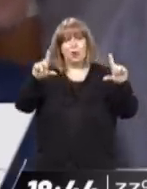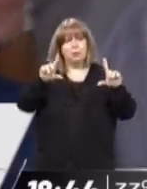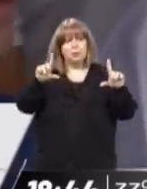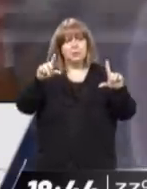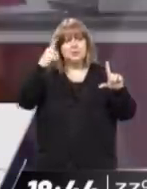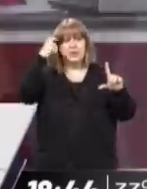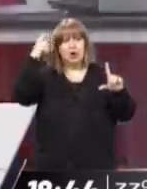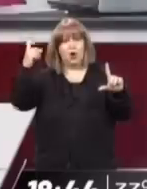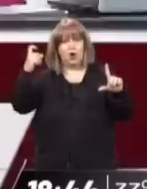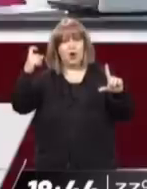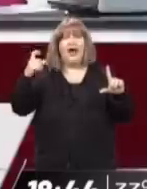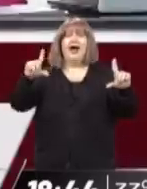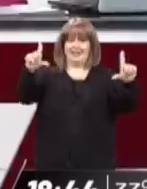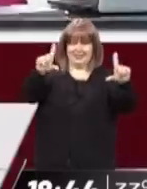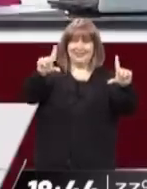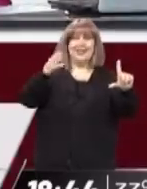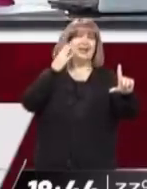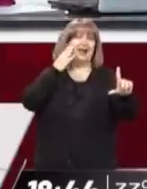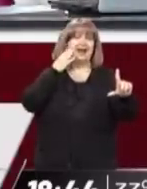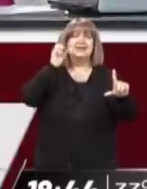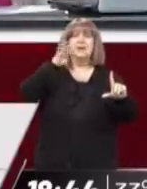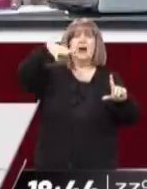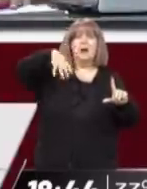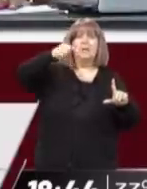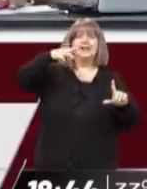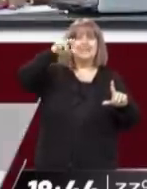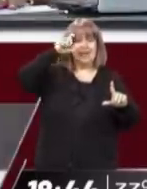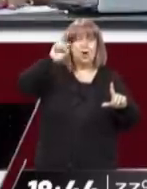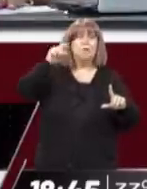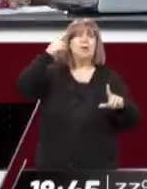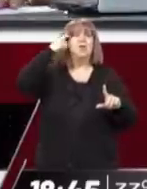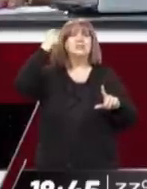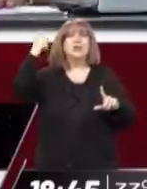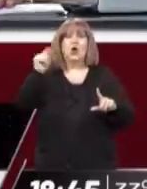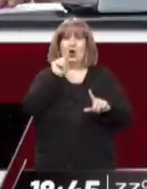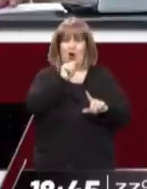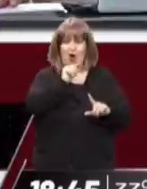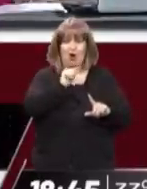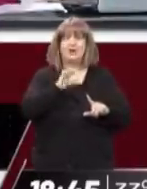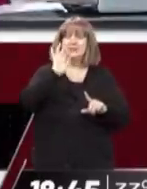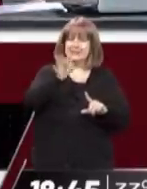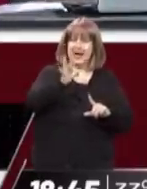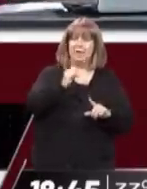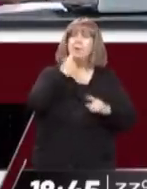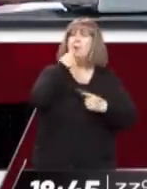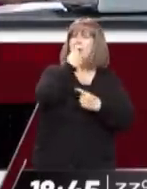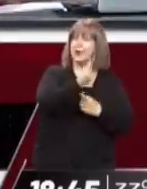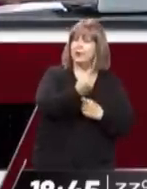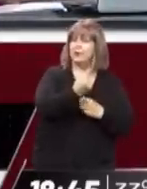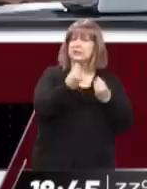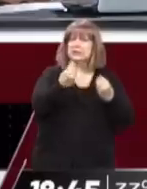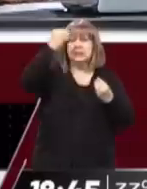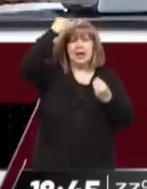él. Ahí está. Hola, Marcelo, ¿cómo estás? Un placer. ¿Cómo están? Un placer. ¿Cómo estás, Gisela? ¿Cómo estás,